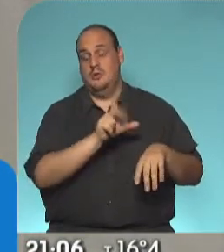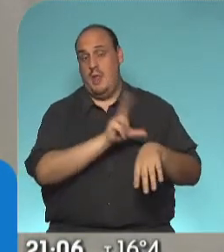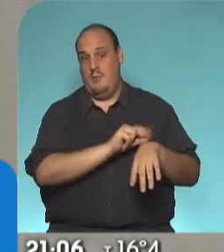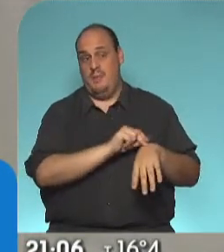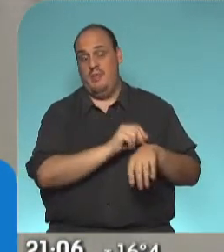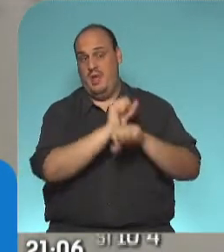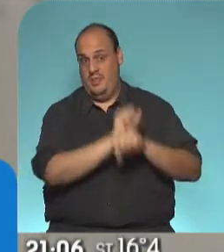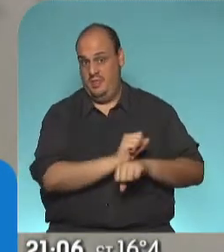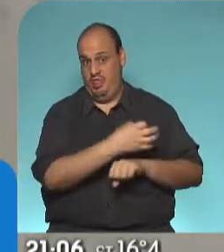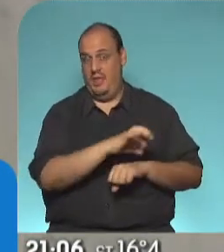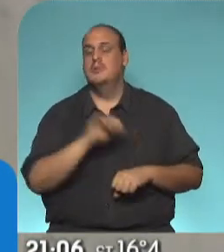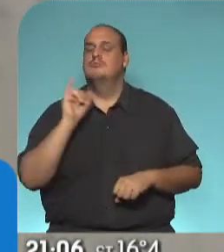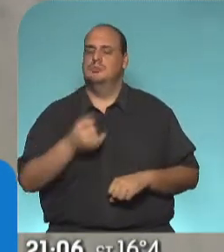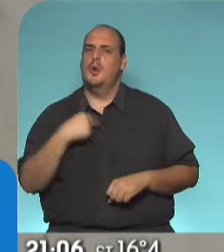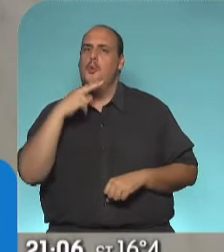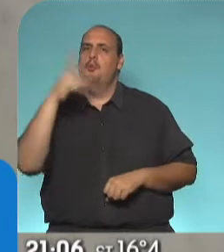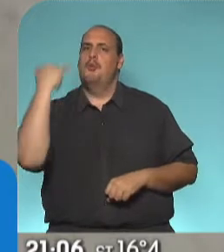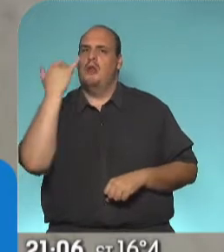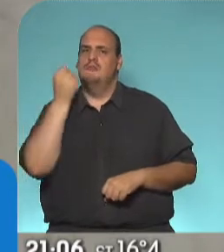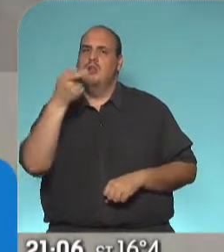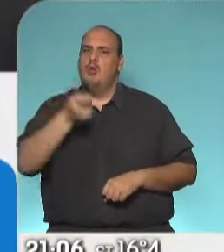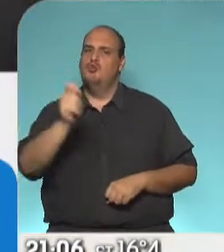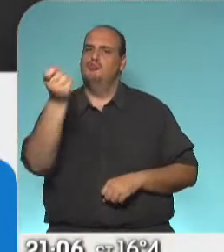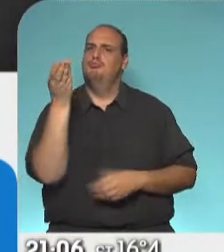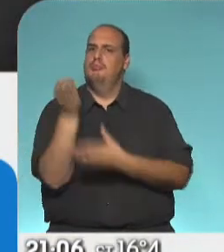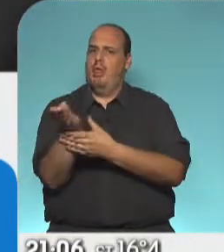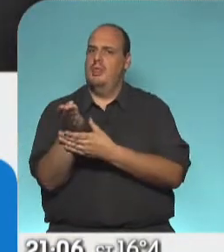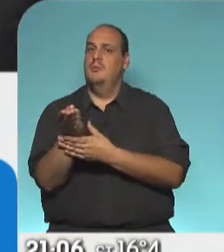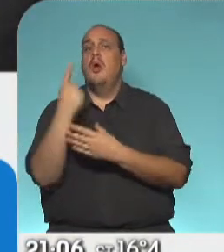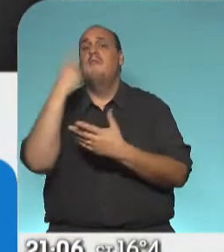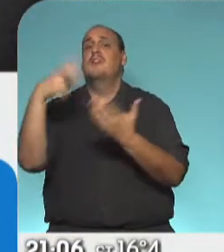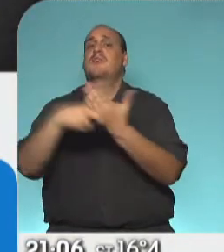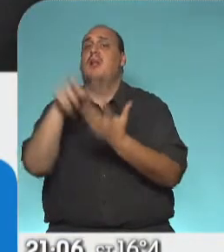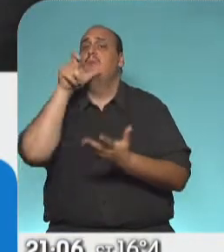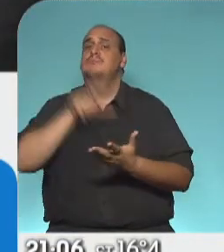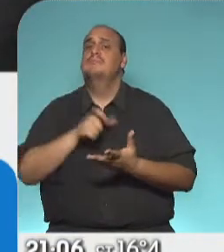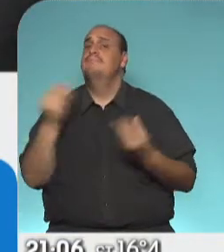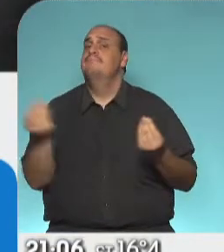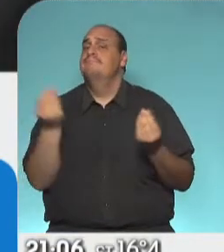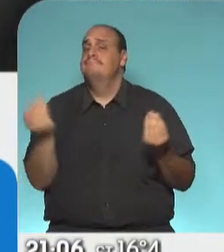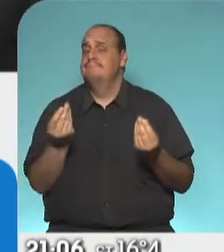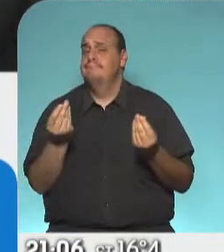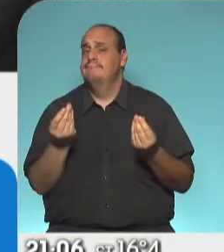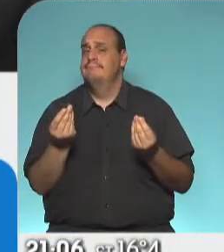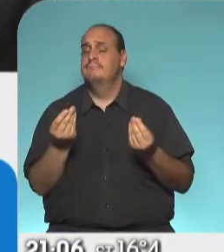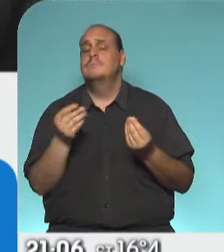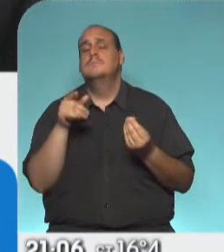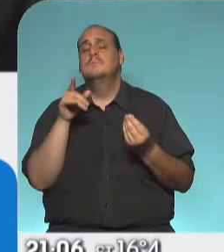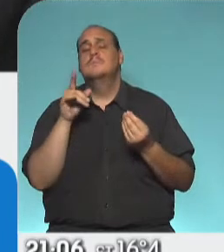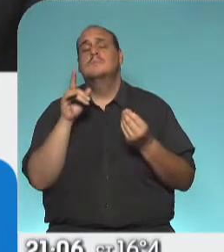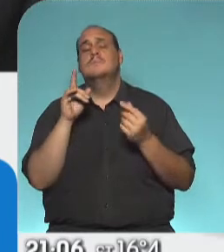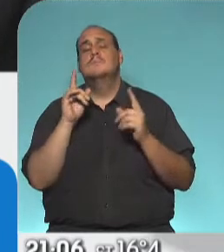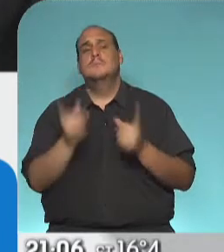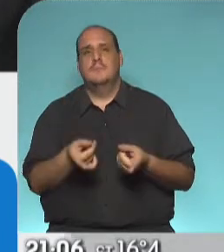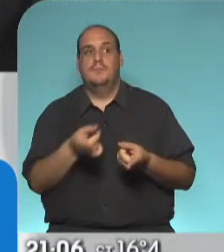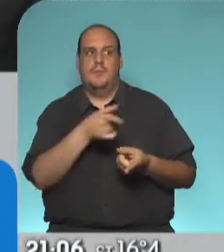la detención fue pedida el día viernes, estamos a la espera de que sea resuelto por la Fiscalía y por el juzgado interviniente, en tanto entendemos que